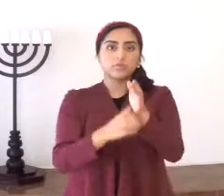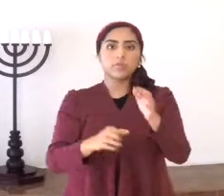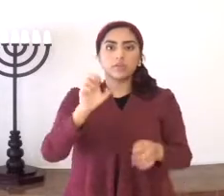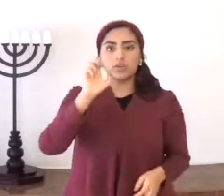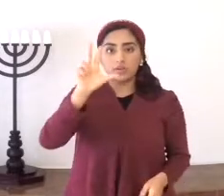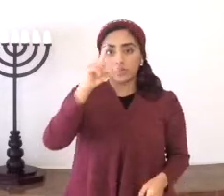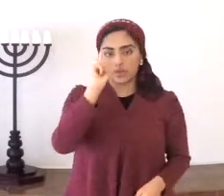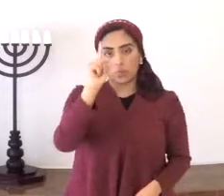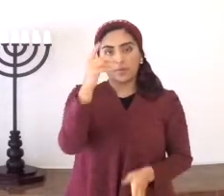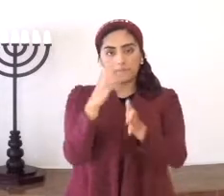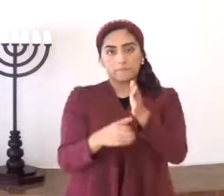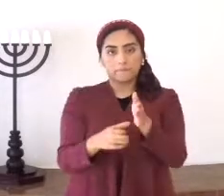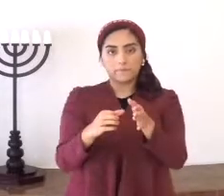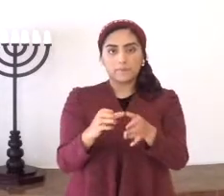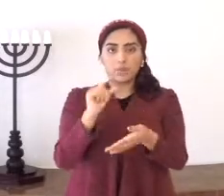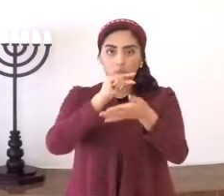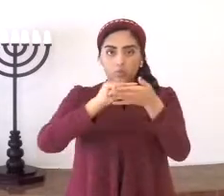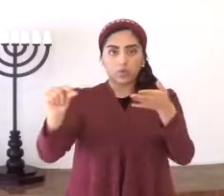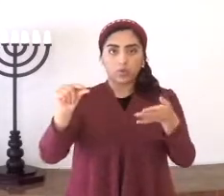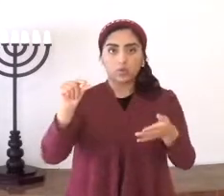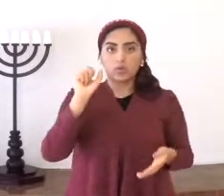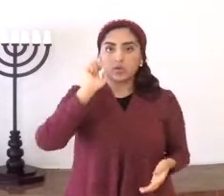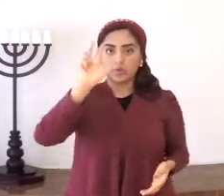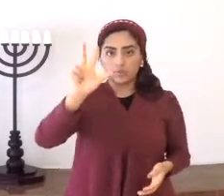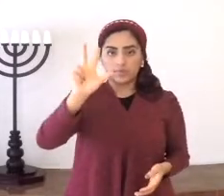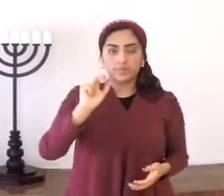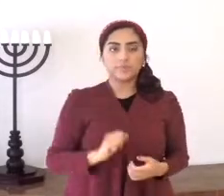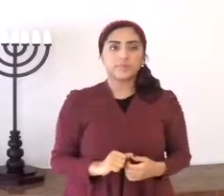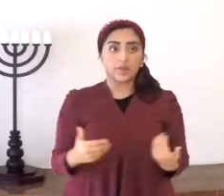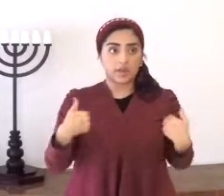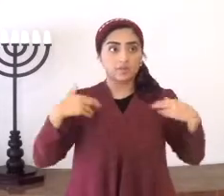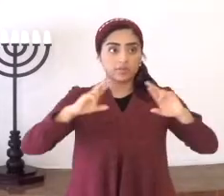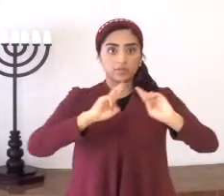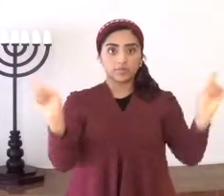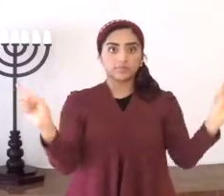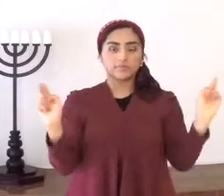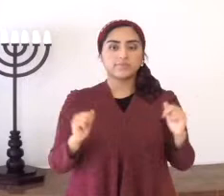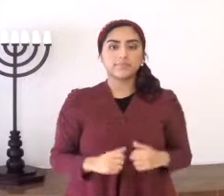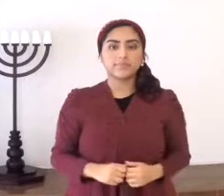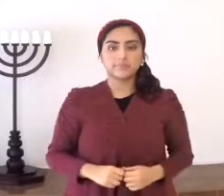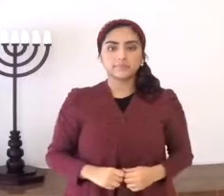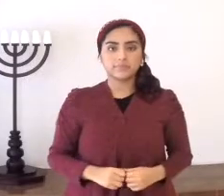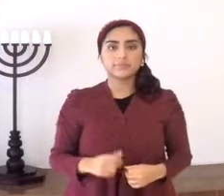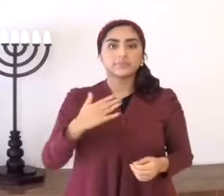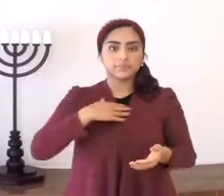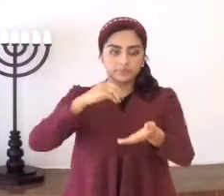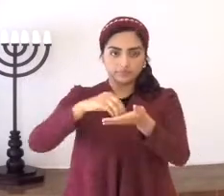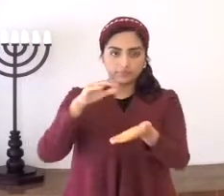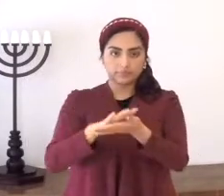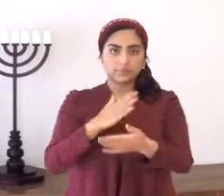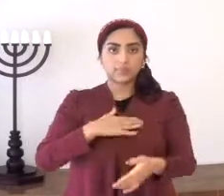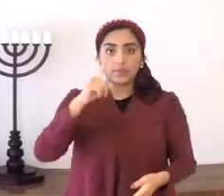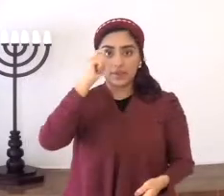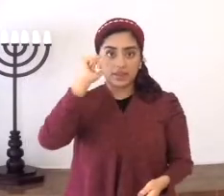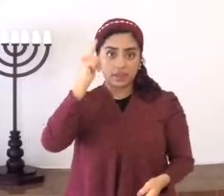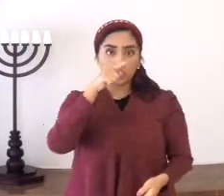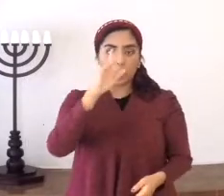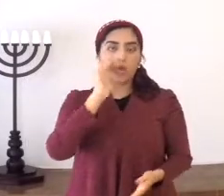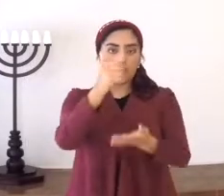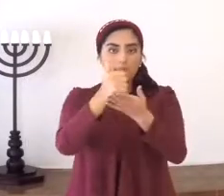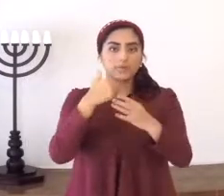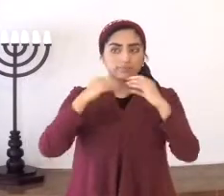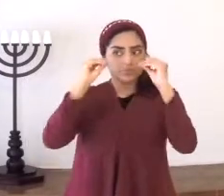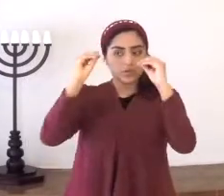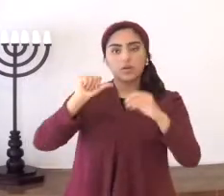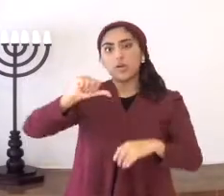de Judas, en el verso 3, porque solamente tiene un versículo, ¿ya lo tienen, amados? Entonces anoten la